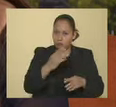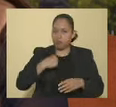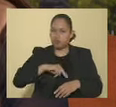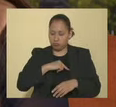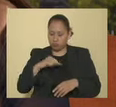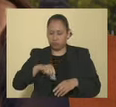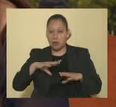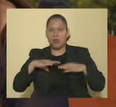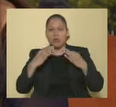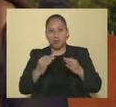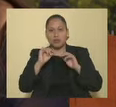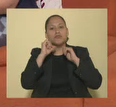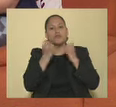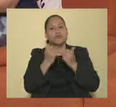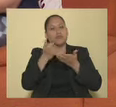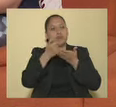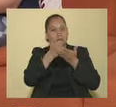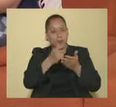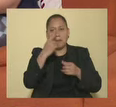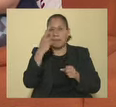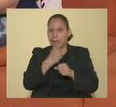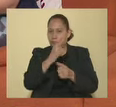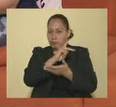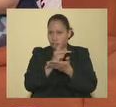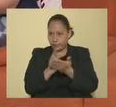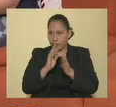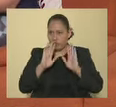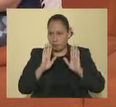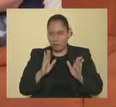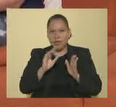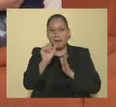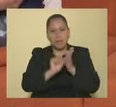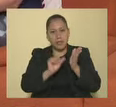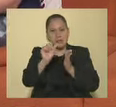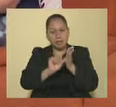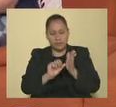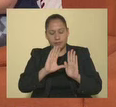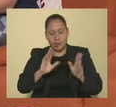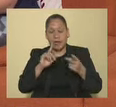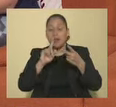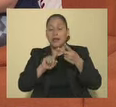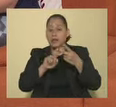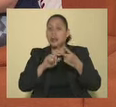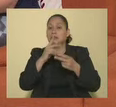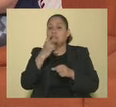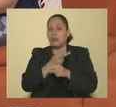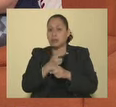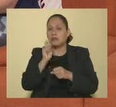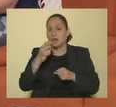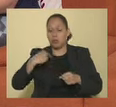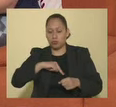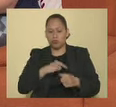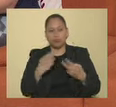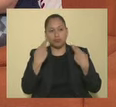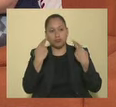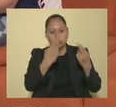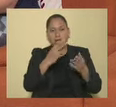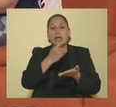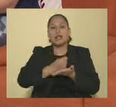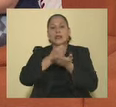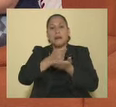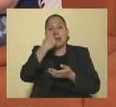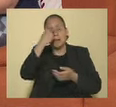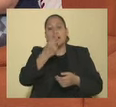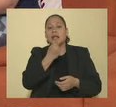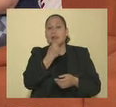fundación. Bueno, ese es el primer proyecto. El primer proyecto mensual, fijo mensual. El segundo, estamos donando terapias para